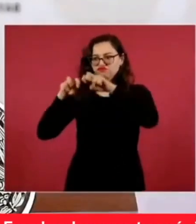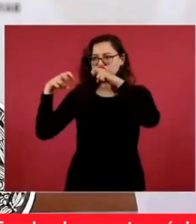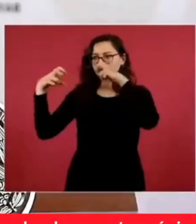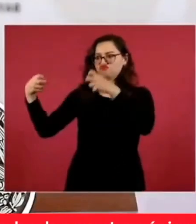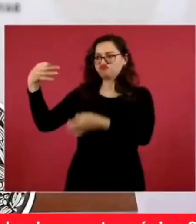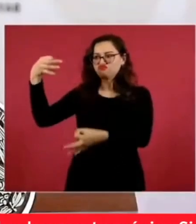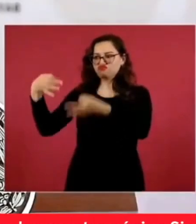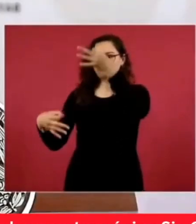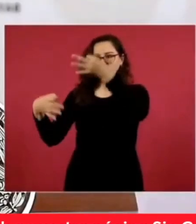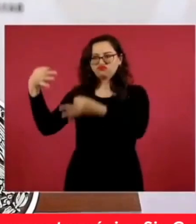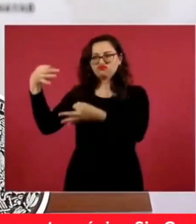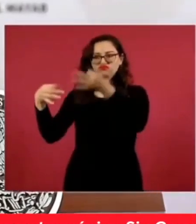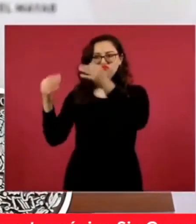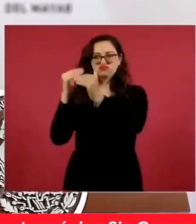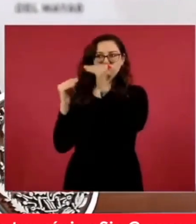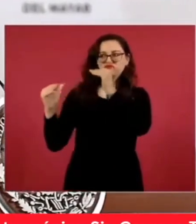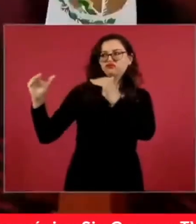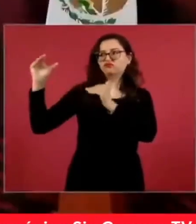cancelan